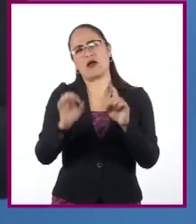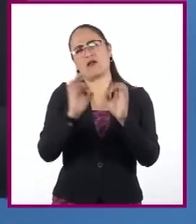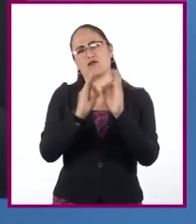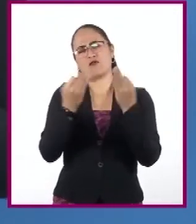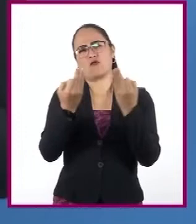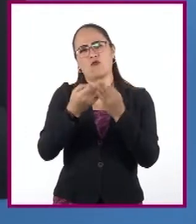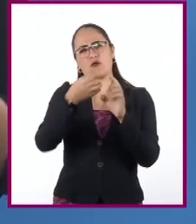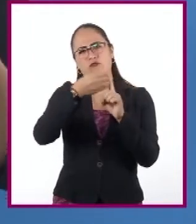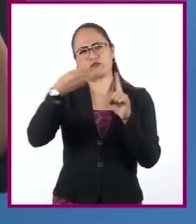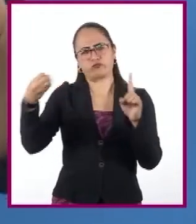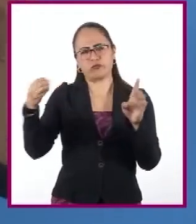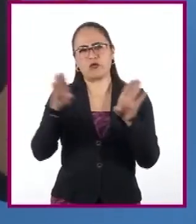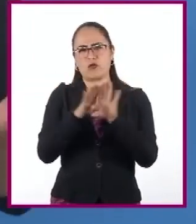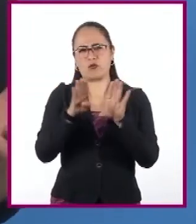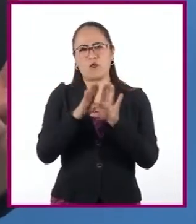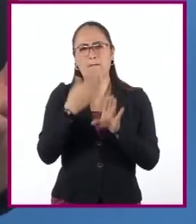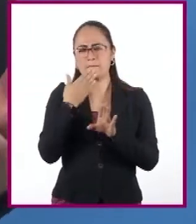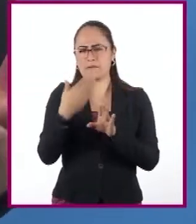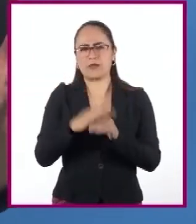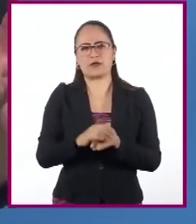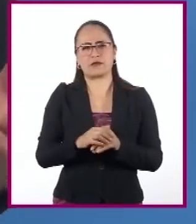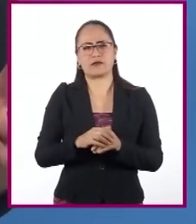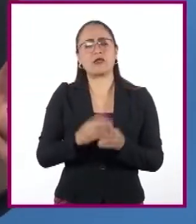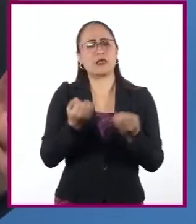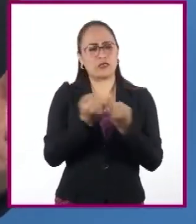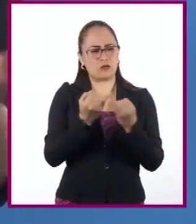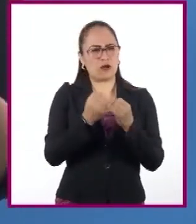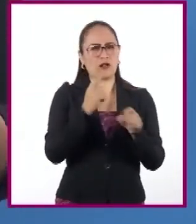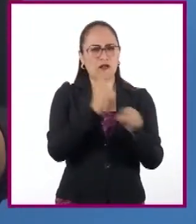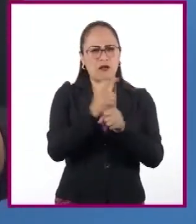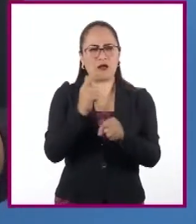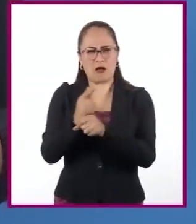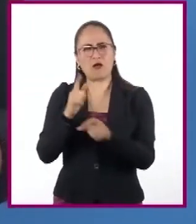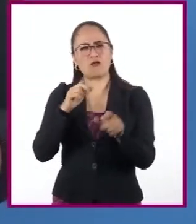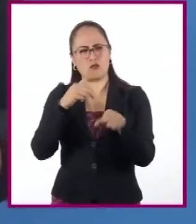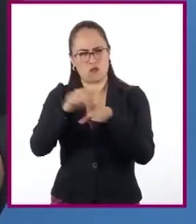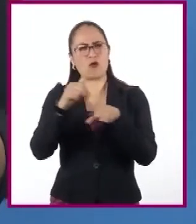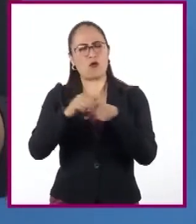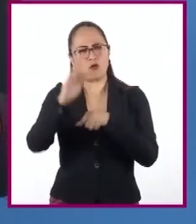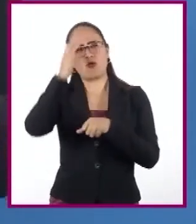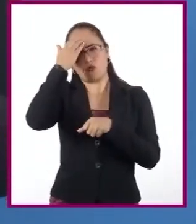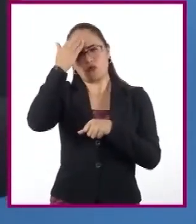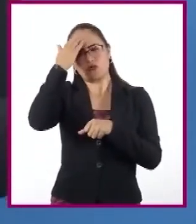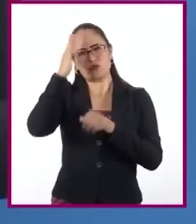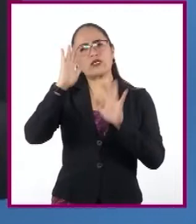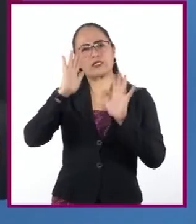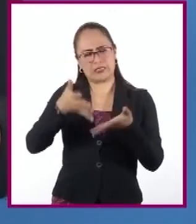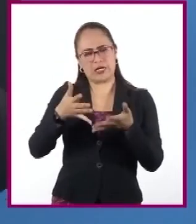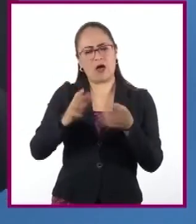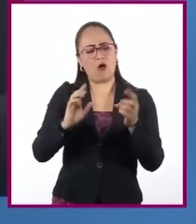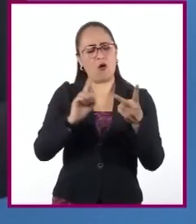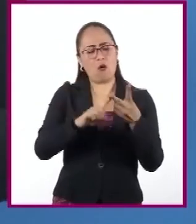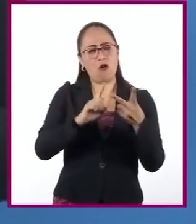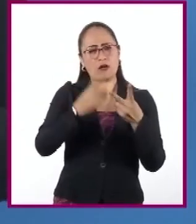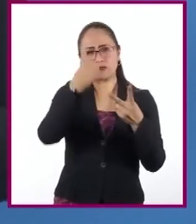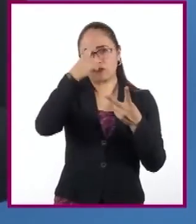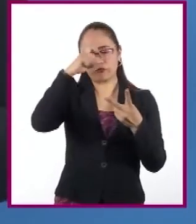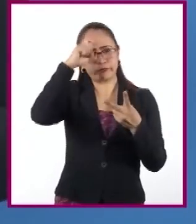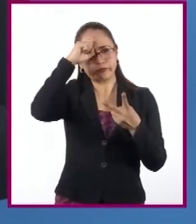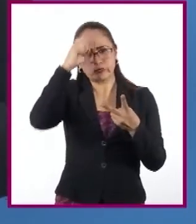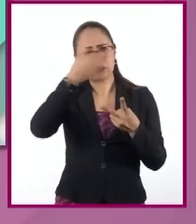una ecuación, identificando valores conocidos o constantes y los desconocidos o